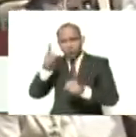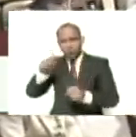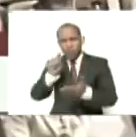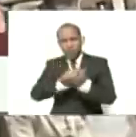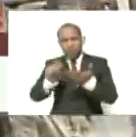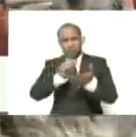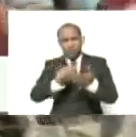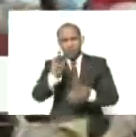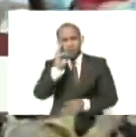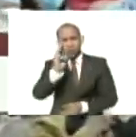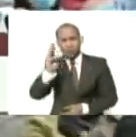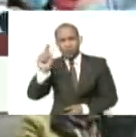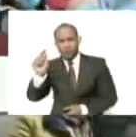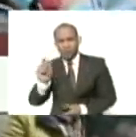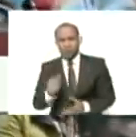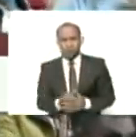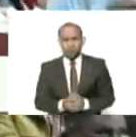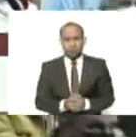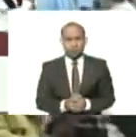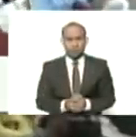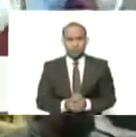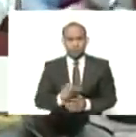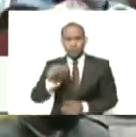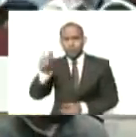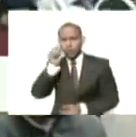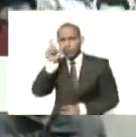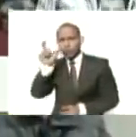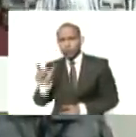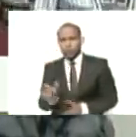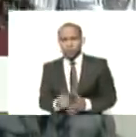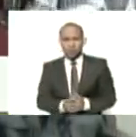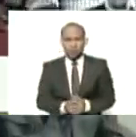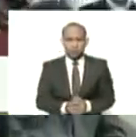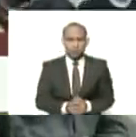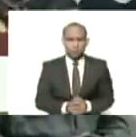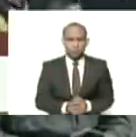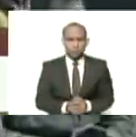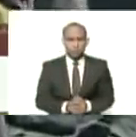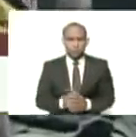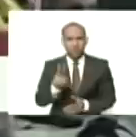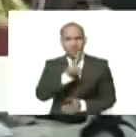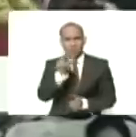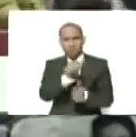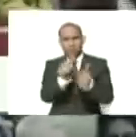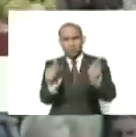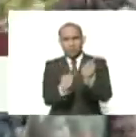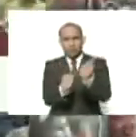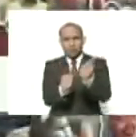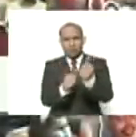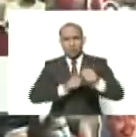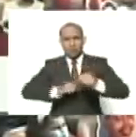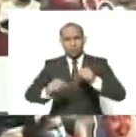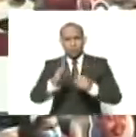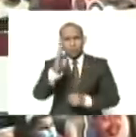general del PPT, Francisco Torrealba, vicepresidente del Grupo Boston,